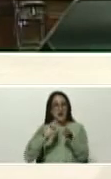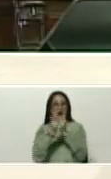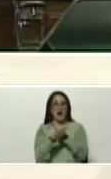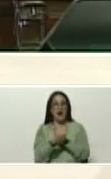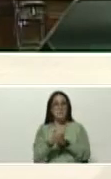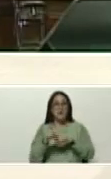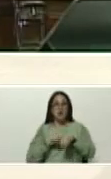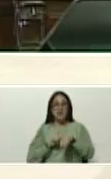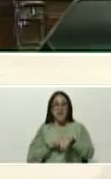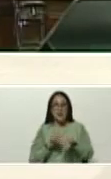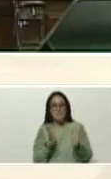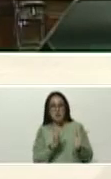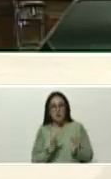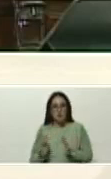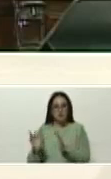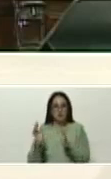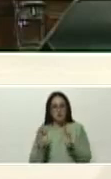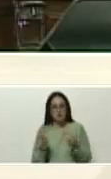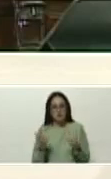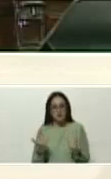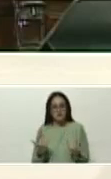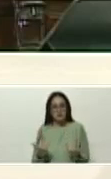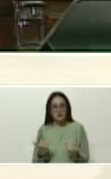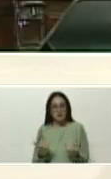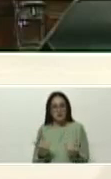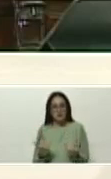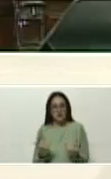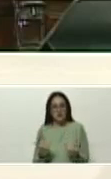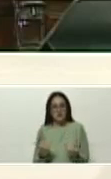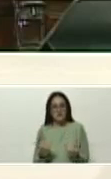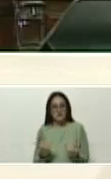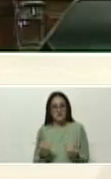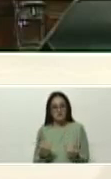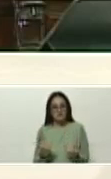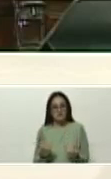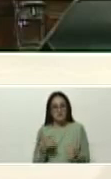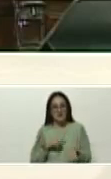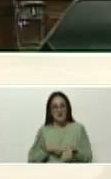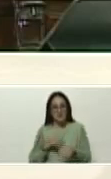los tiempos, a los retos de los tiempos.